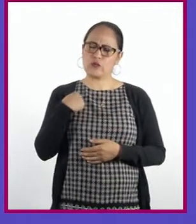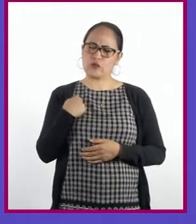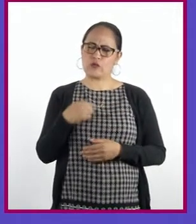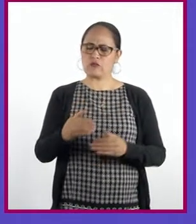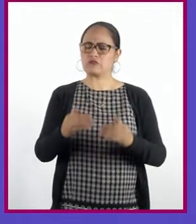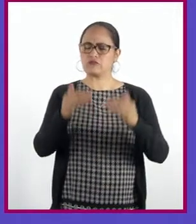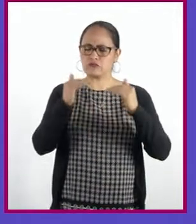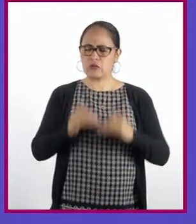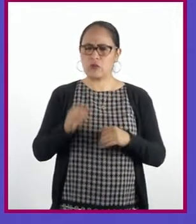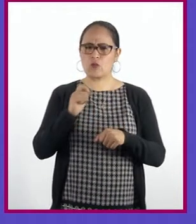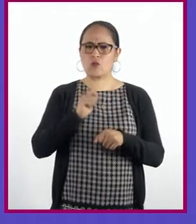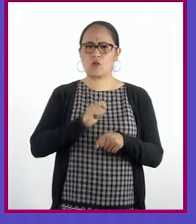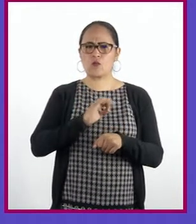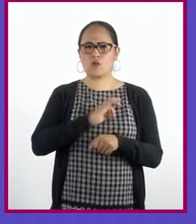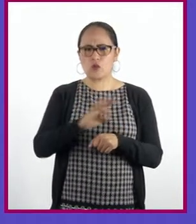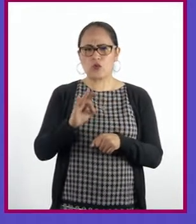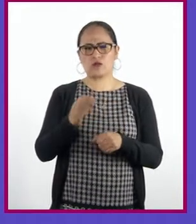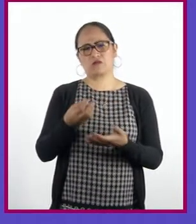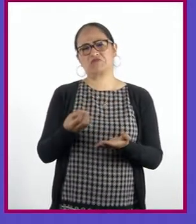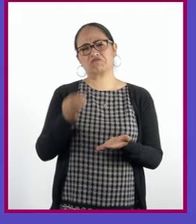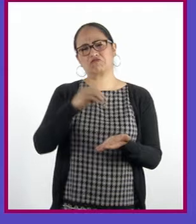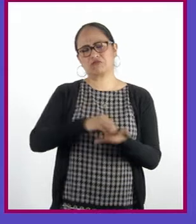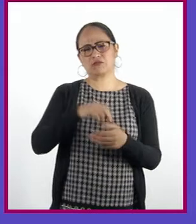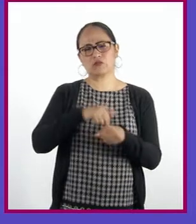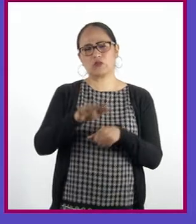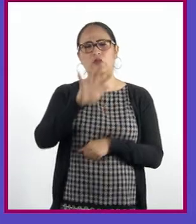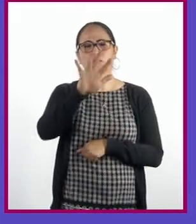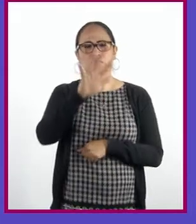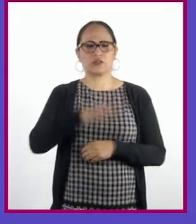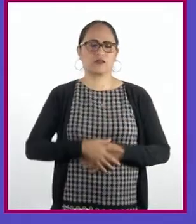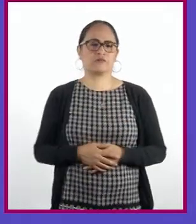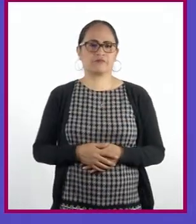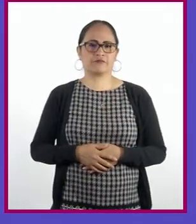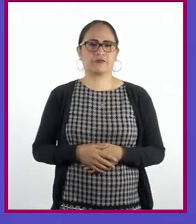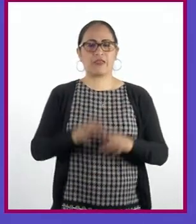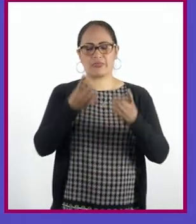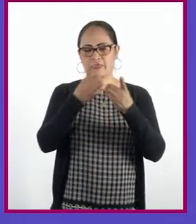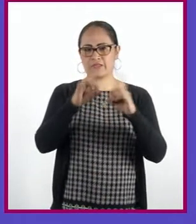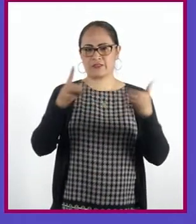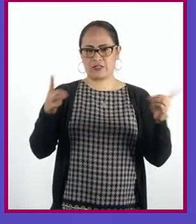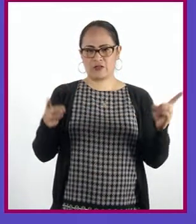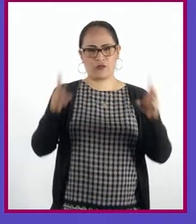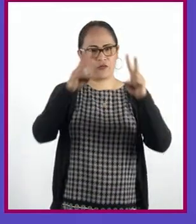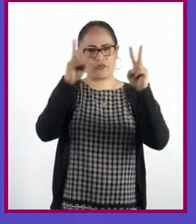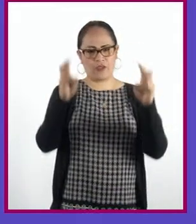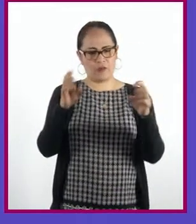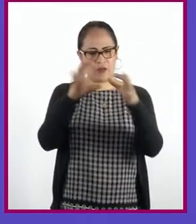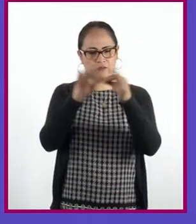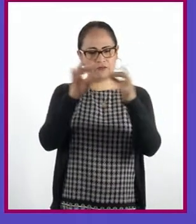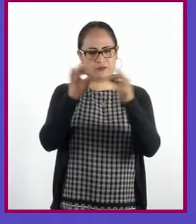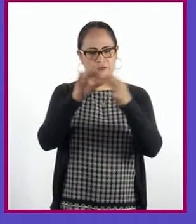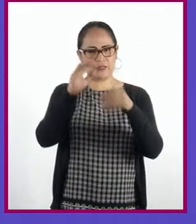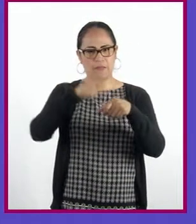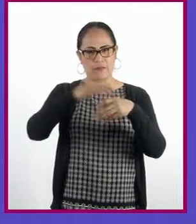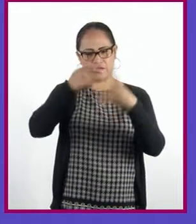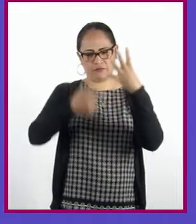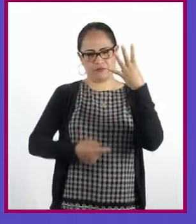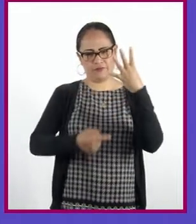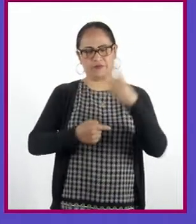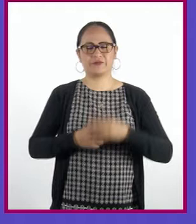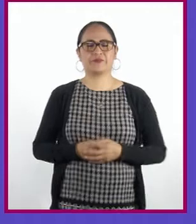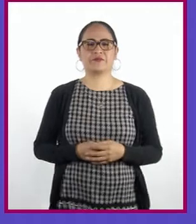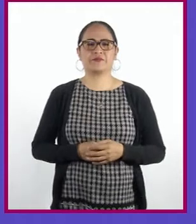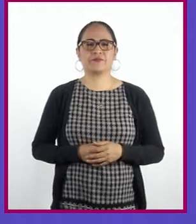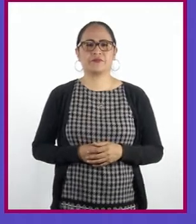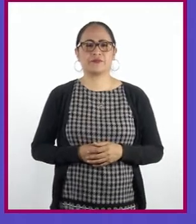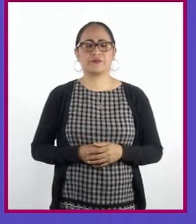el número 5. Desarrollo en el que se presentan los detalles del tema. Maestra, yo creo que